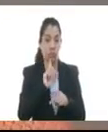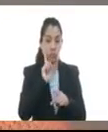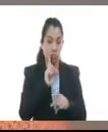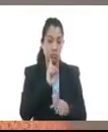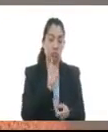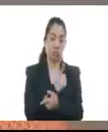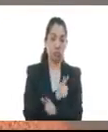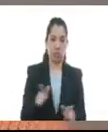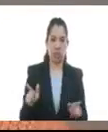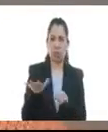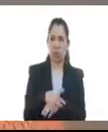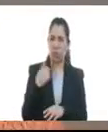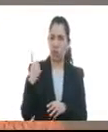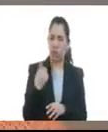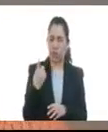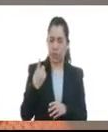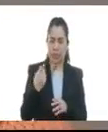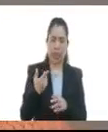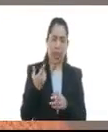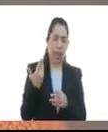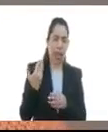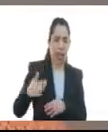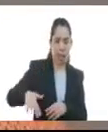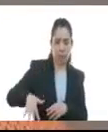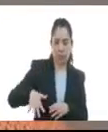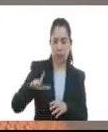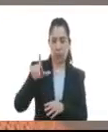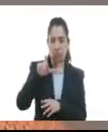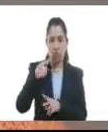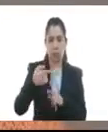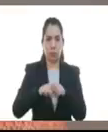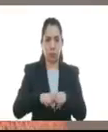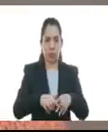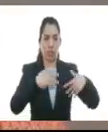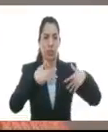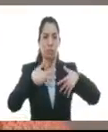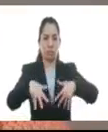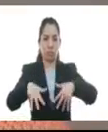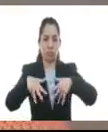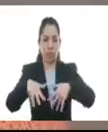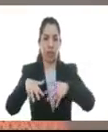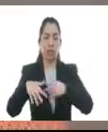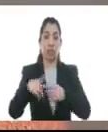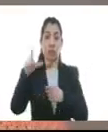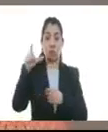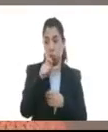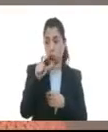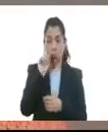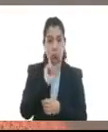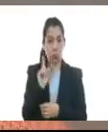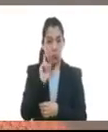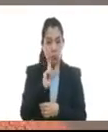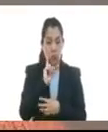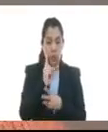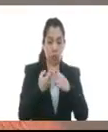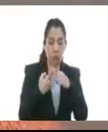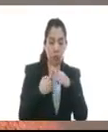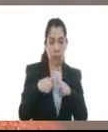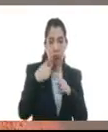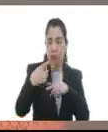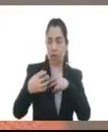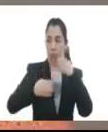cuando comenzó el rollo de las marchas, cuando comenzó a alzarse la voz de las mujeres, el reportaje